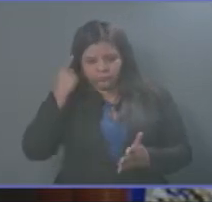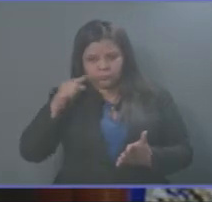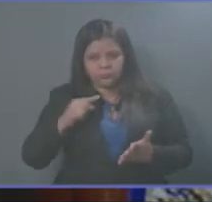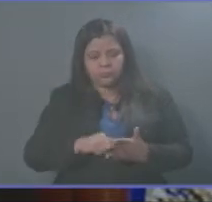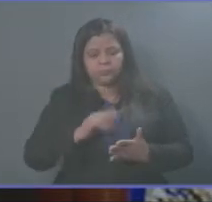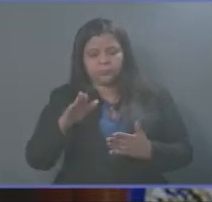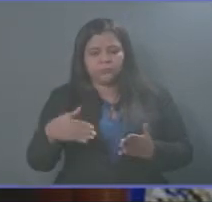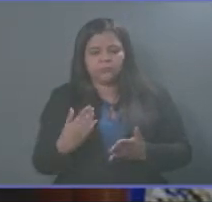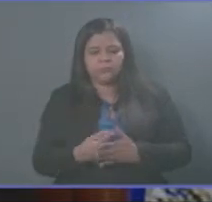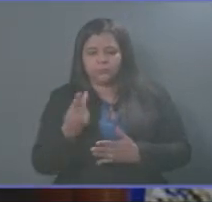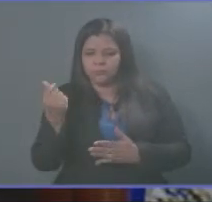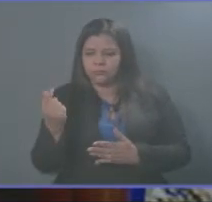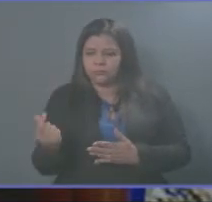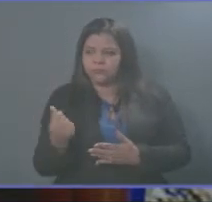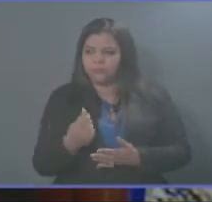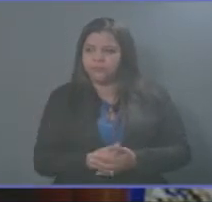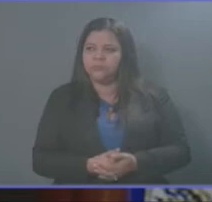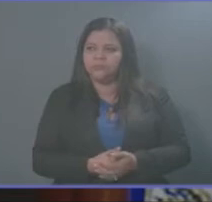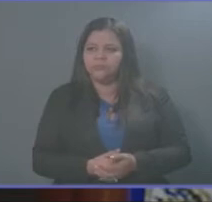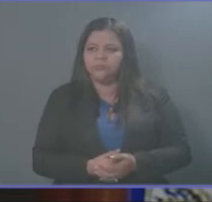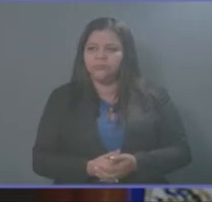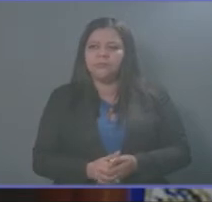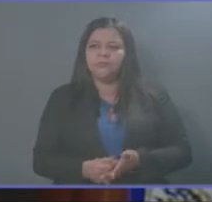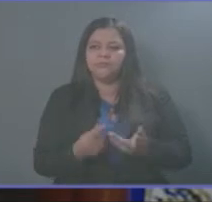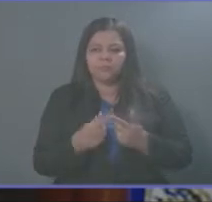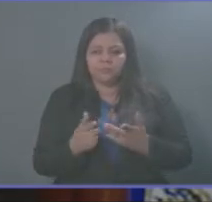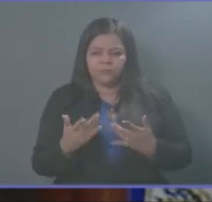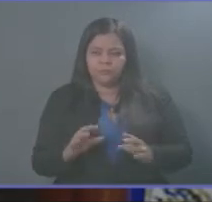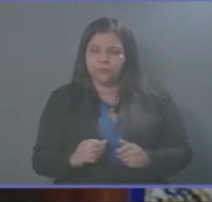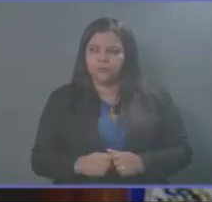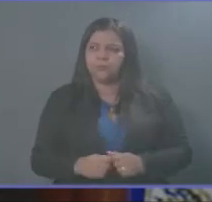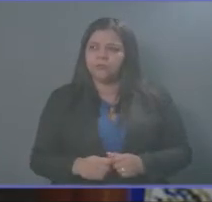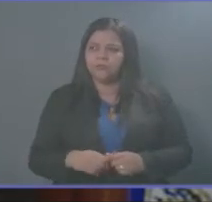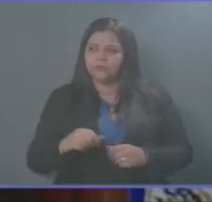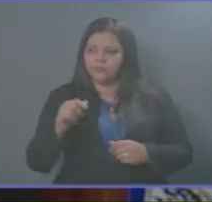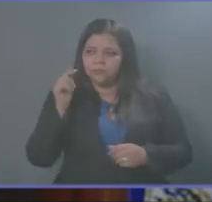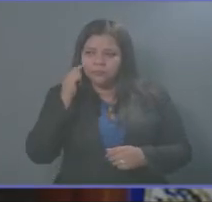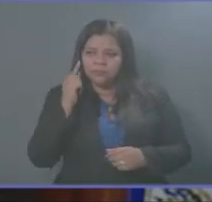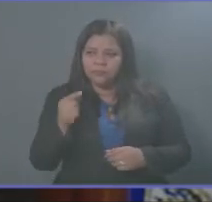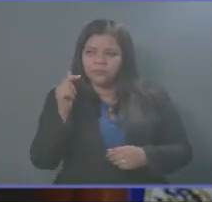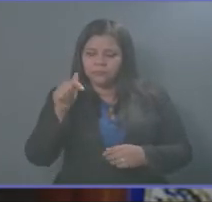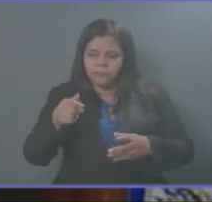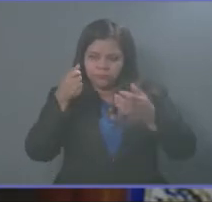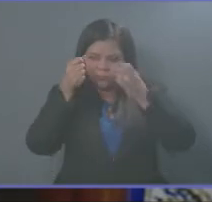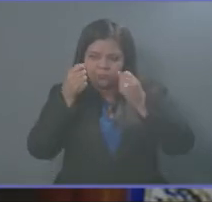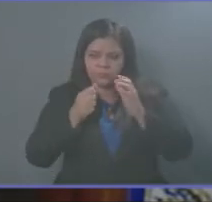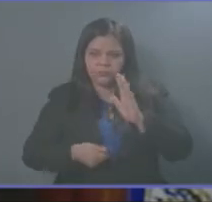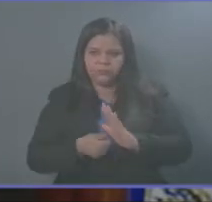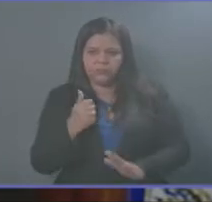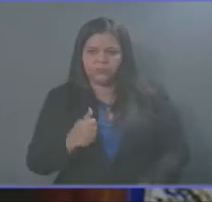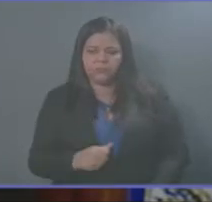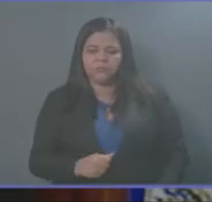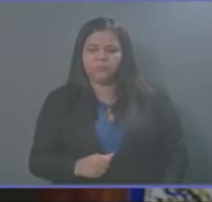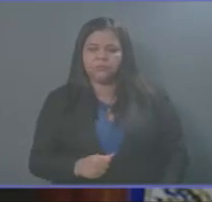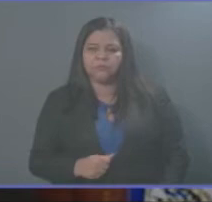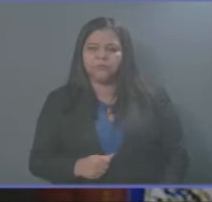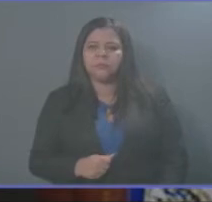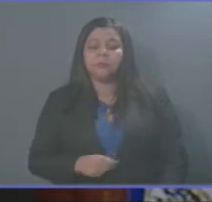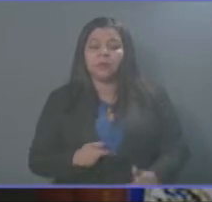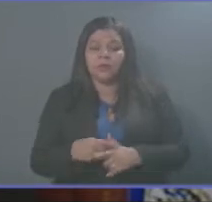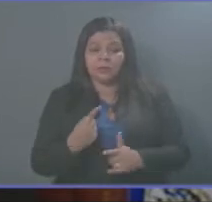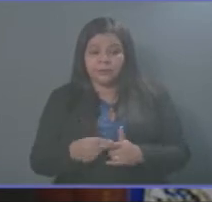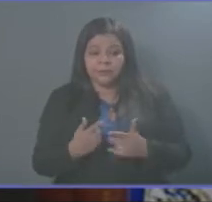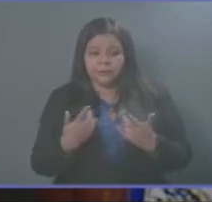servirá para garantizar las pensiones, se le dé a él en centros penales. No es